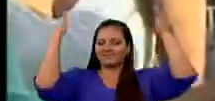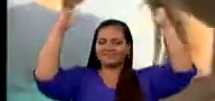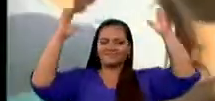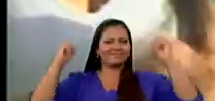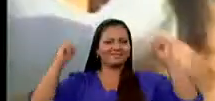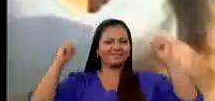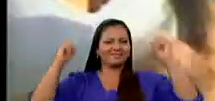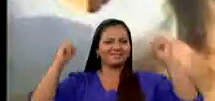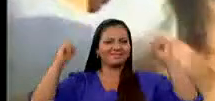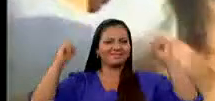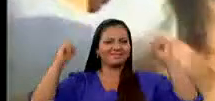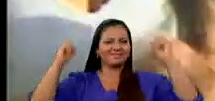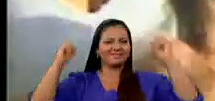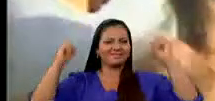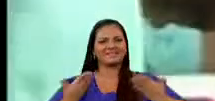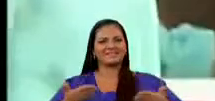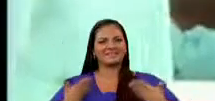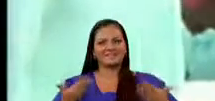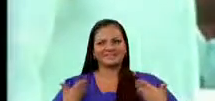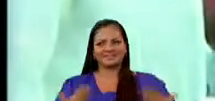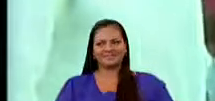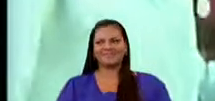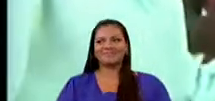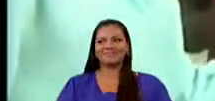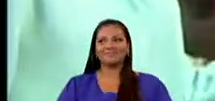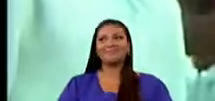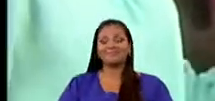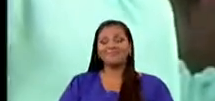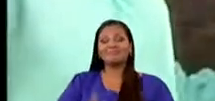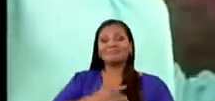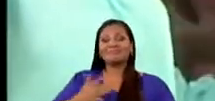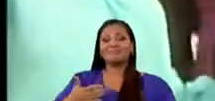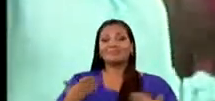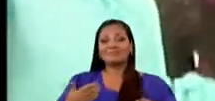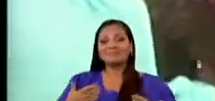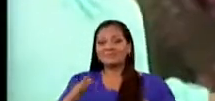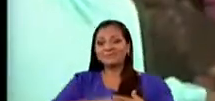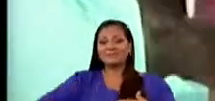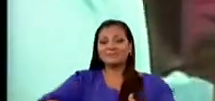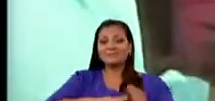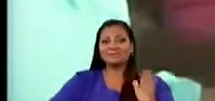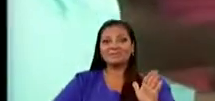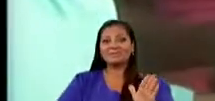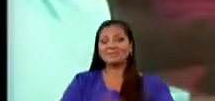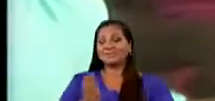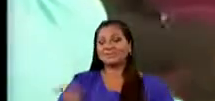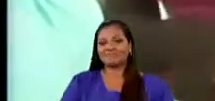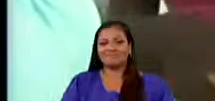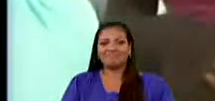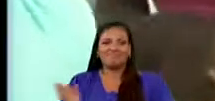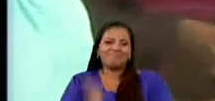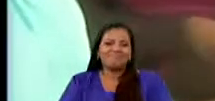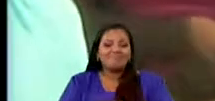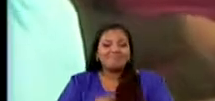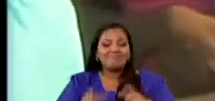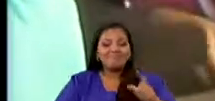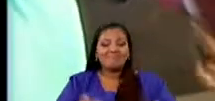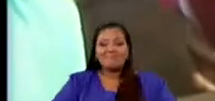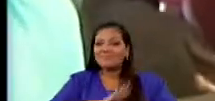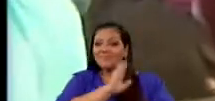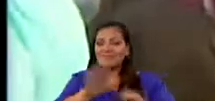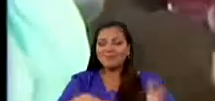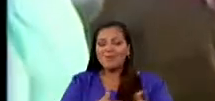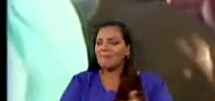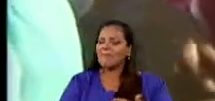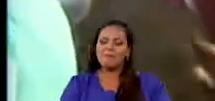alegre, mi gente. Eso. ¡Feliz! Sí, muy feliz porque el barrio salió adelante con la ayuda de todos los vecinos y ahora tenemos un barrio mejor,